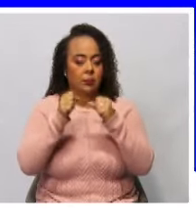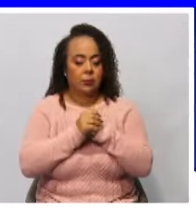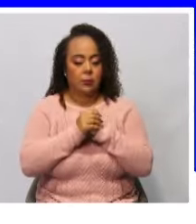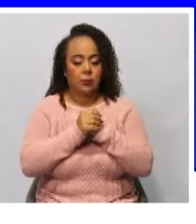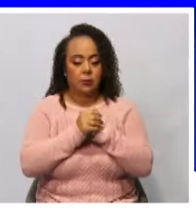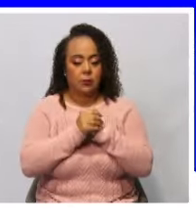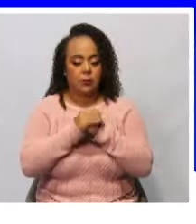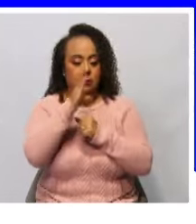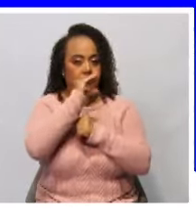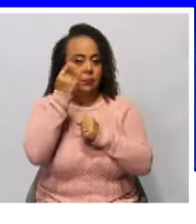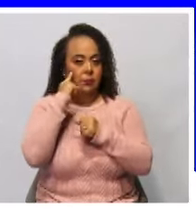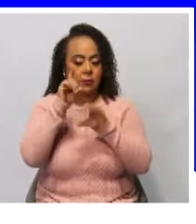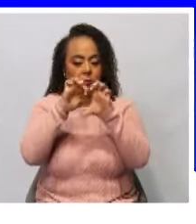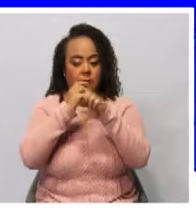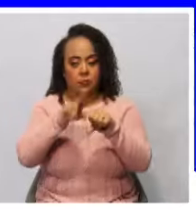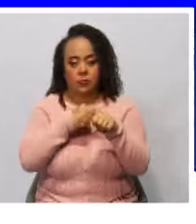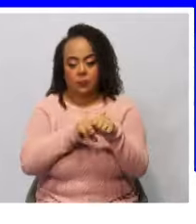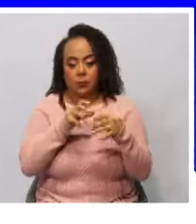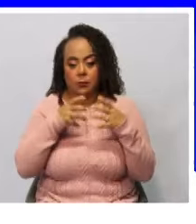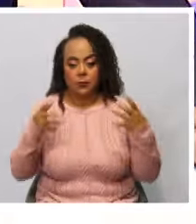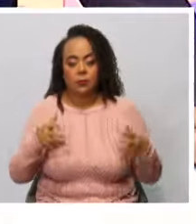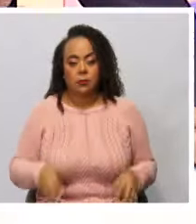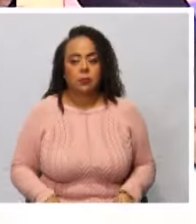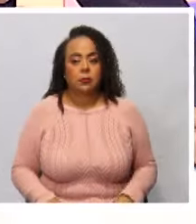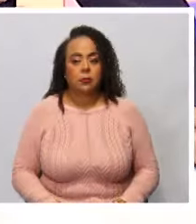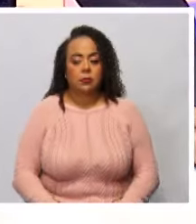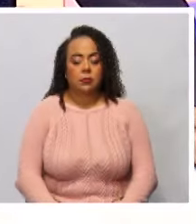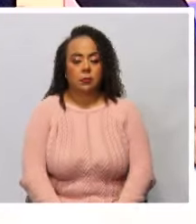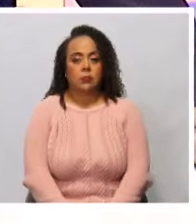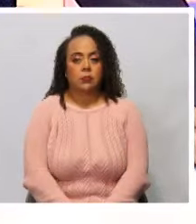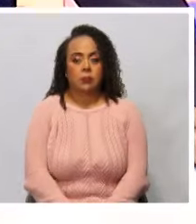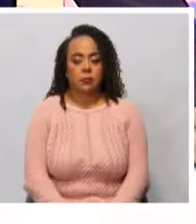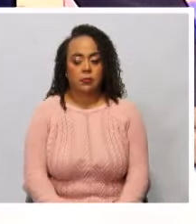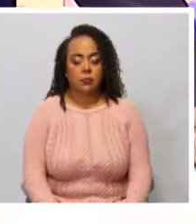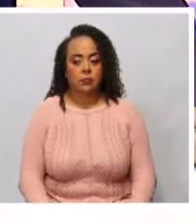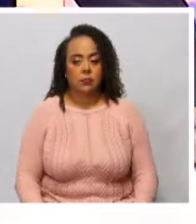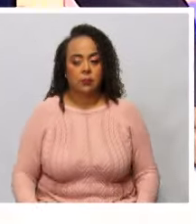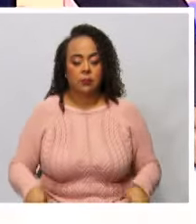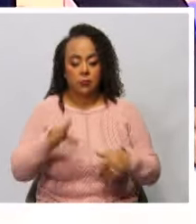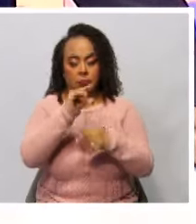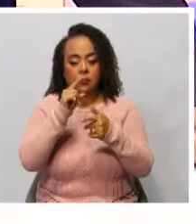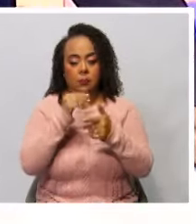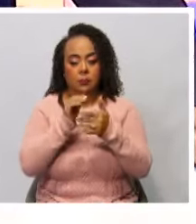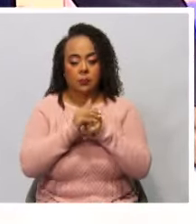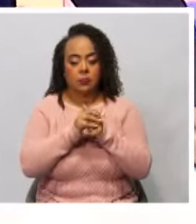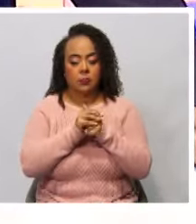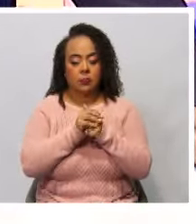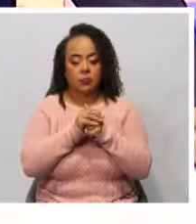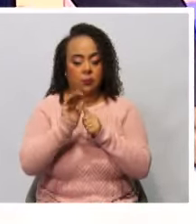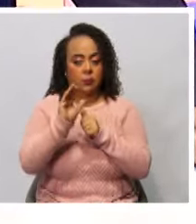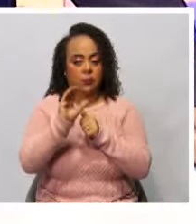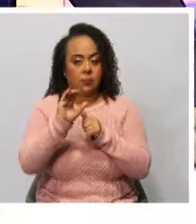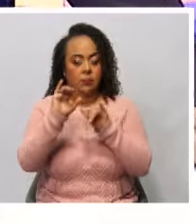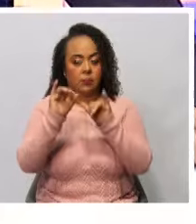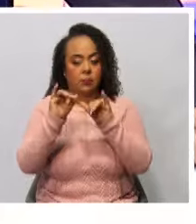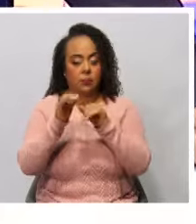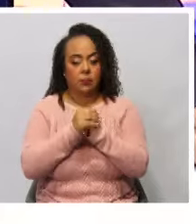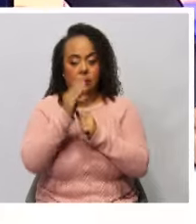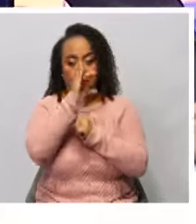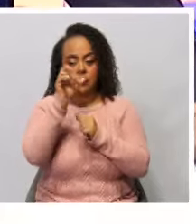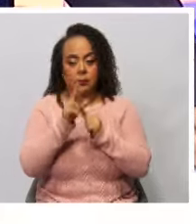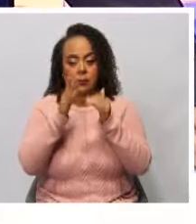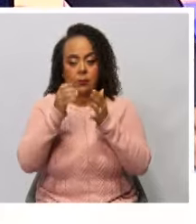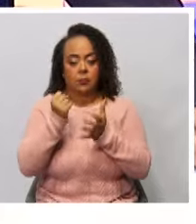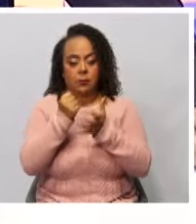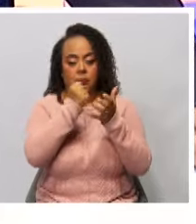escautear futbolistas para la selección O enorme. envía jugadores nicaragüenses a jugar en ese equipo que luego se terminan jugando en otros equipos de la Liga Tica, ¿verdad?